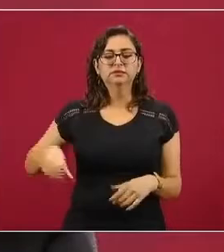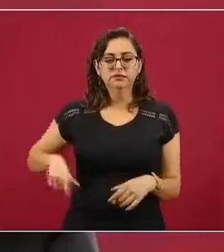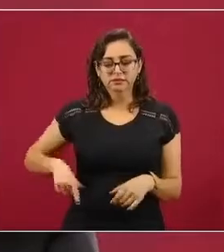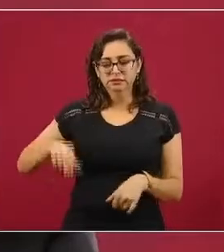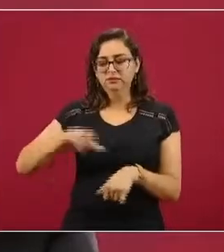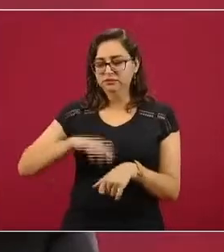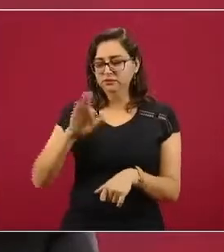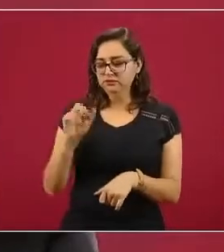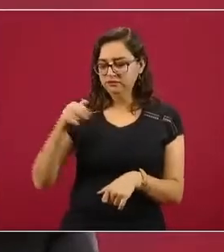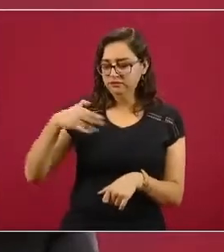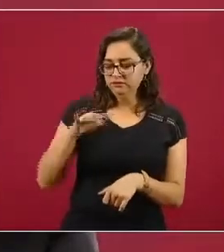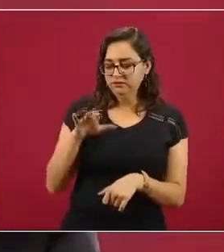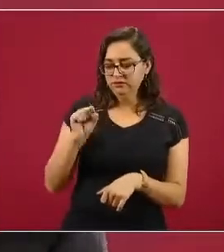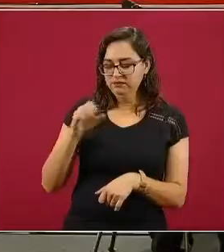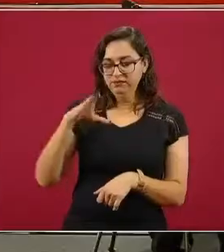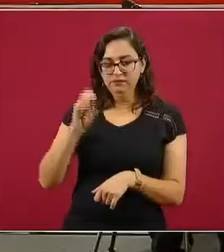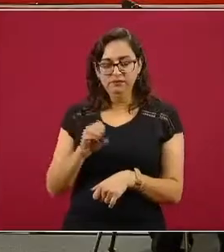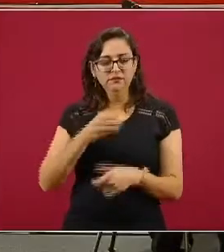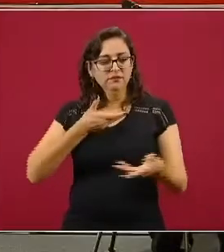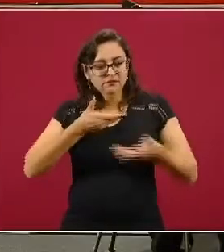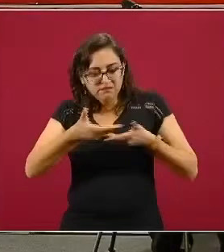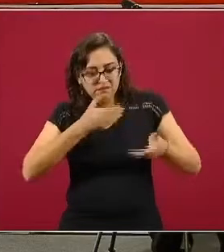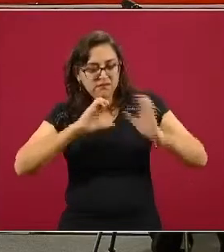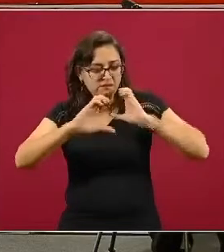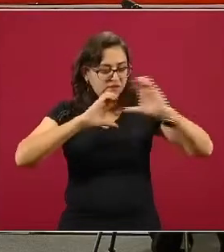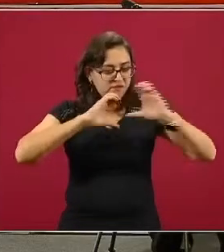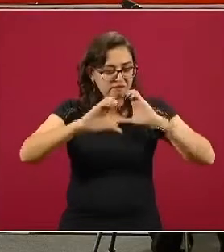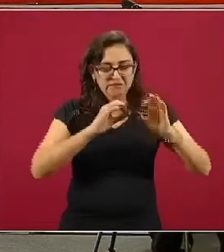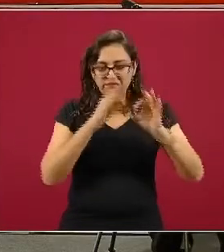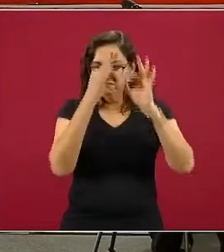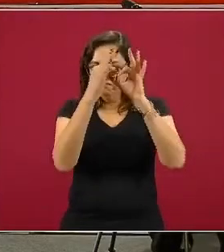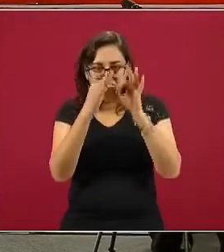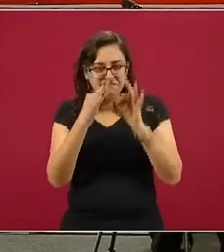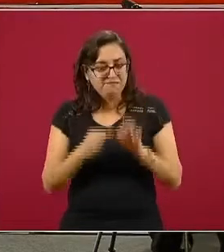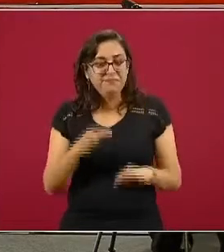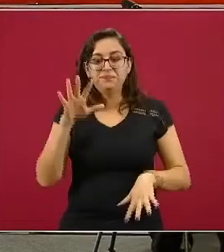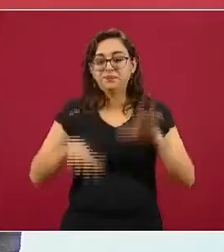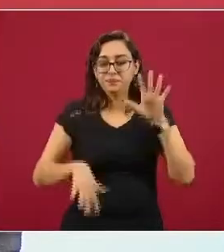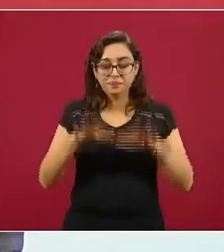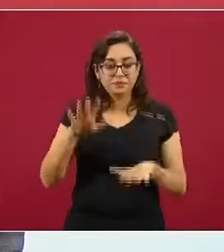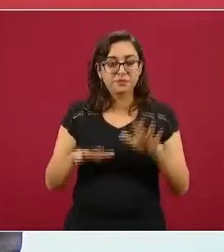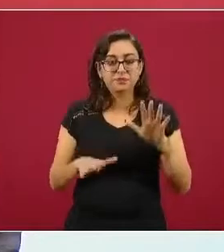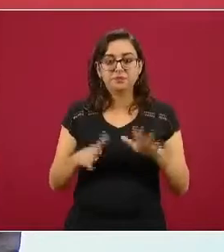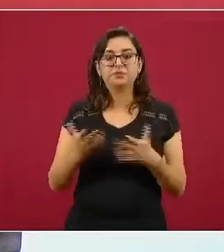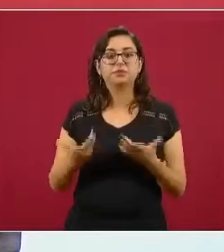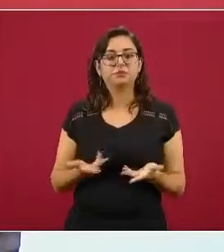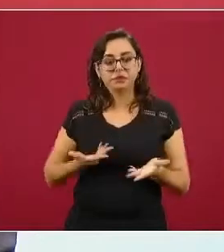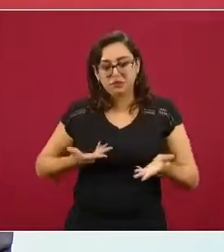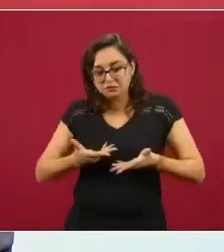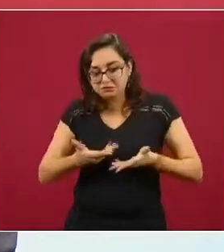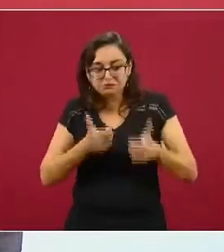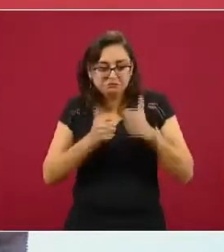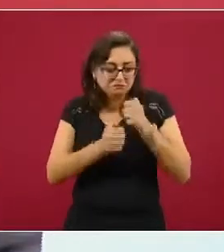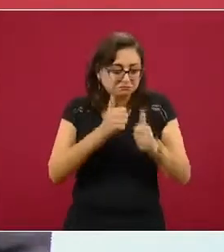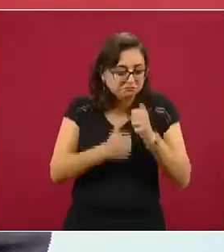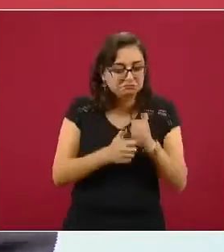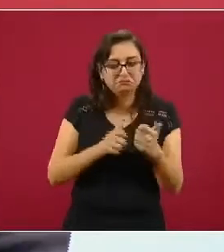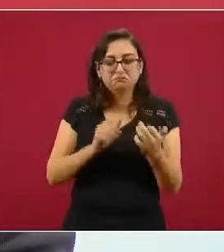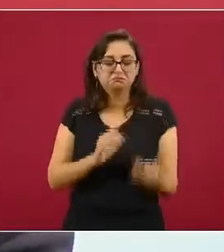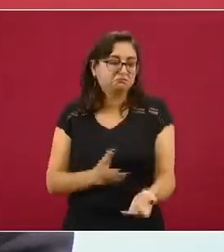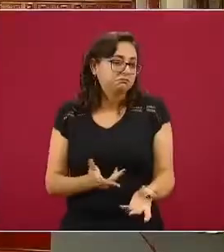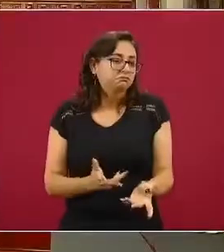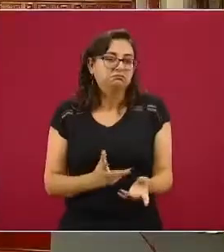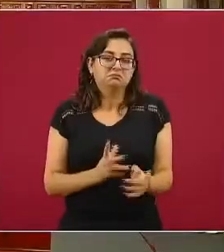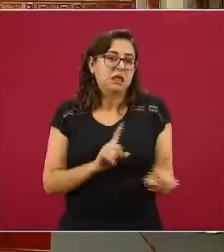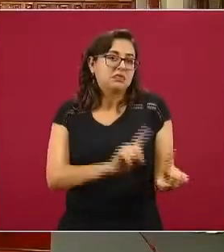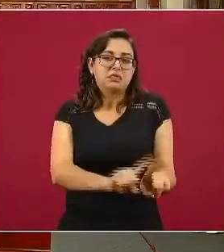una fluida comunicación, a veces nos hablamos por teléfono en forma directa, nos intercambiamos mensajes y conversamos sobre